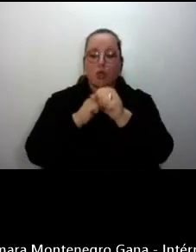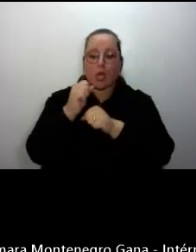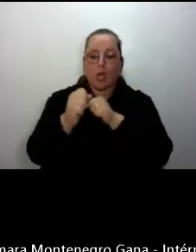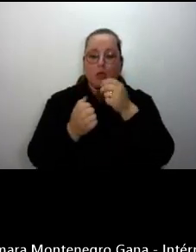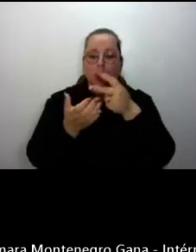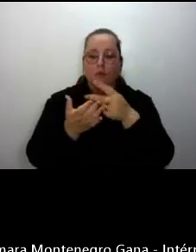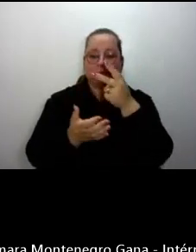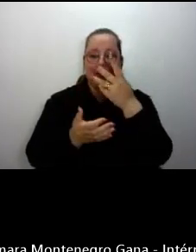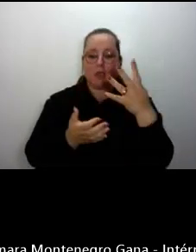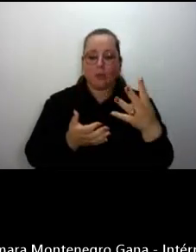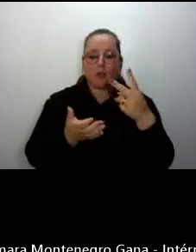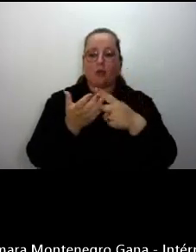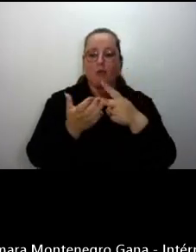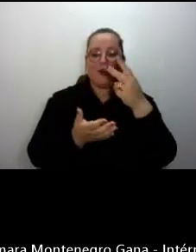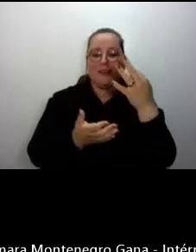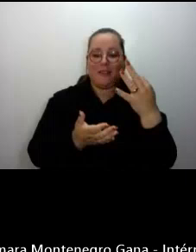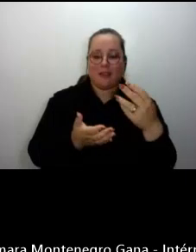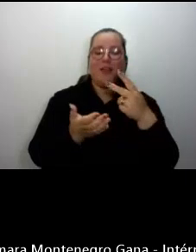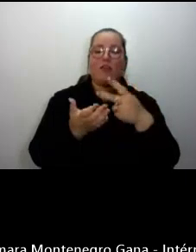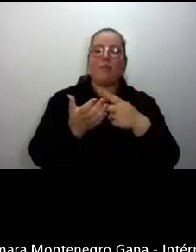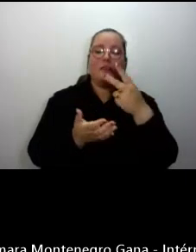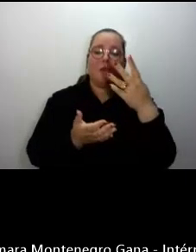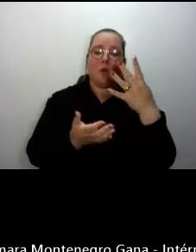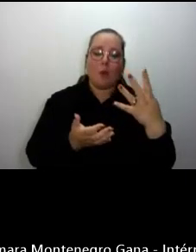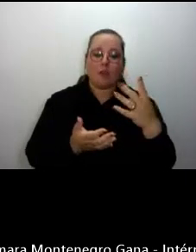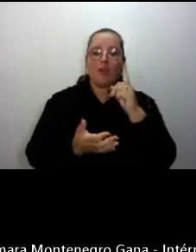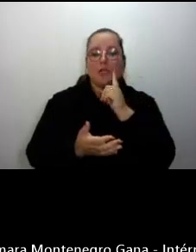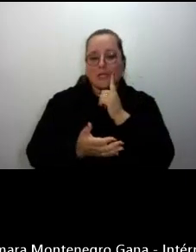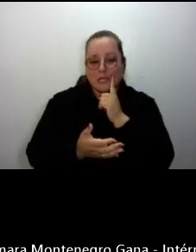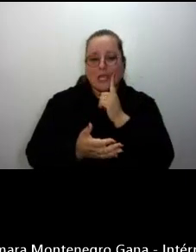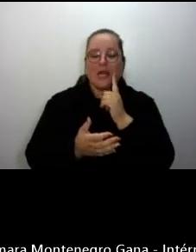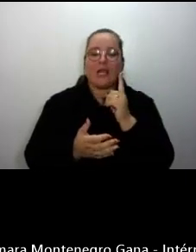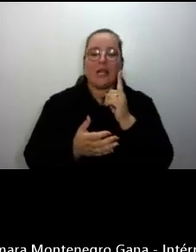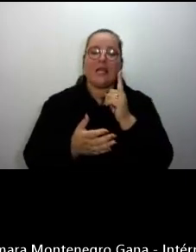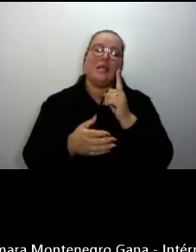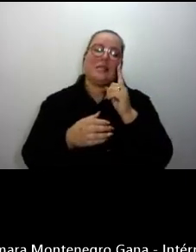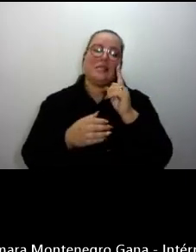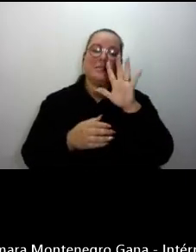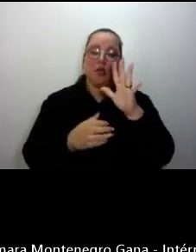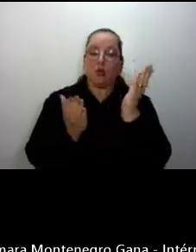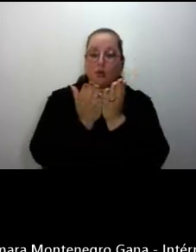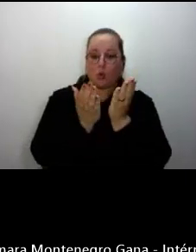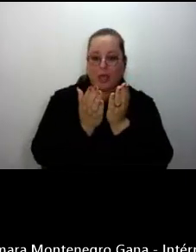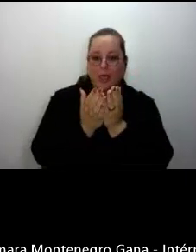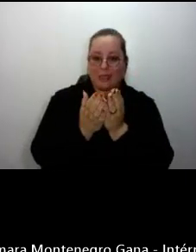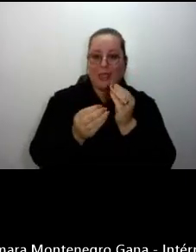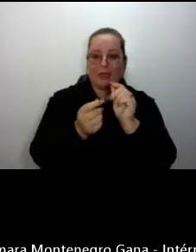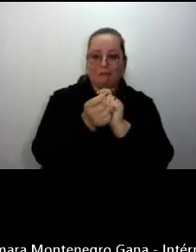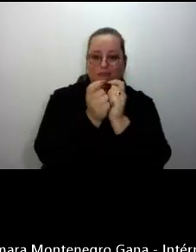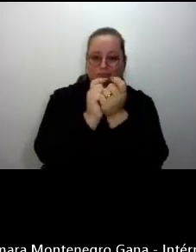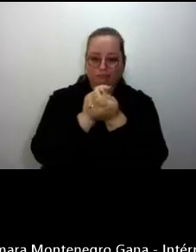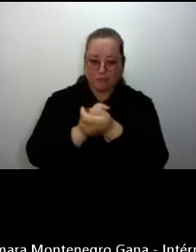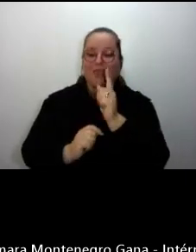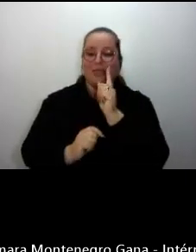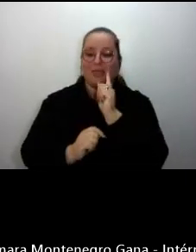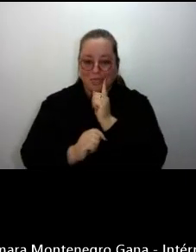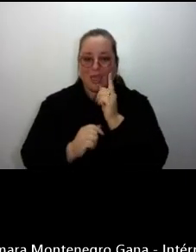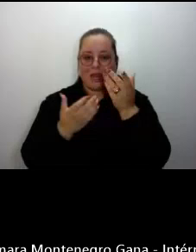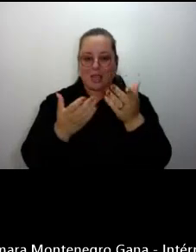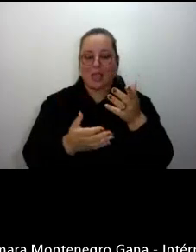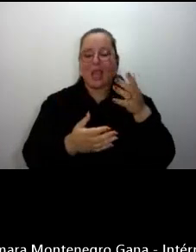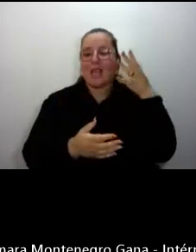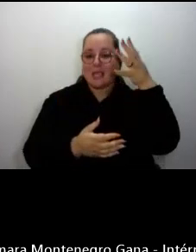2022, 23 y 24 lograron completar los 5 estudiantes transitorios, por lo que el llamado también en este